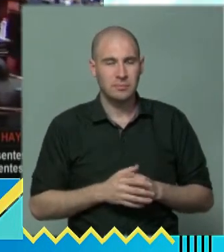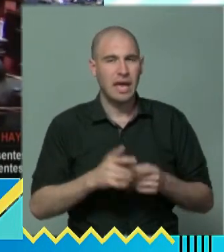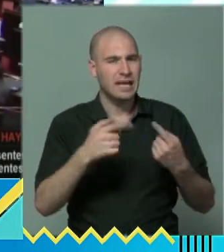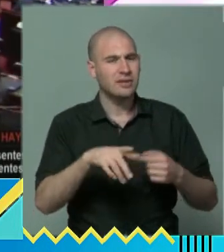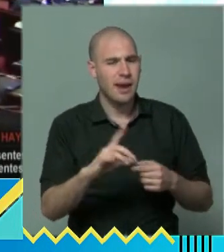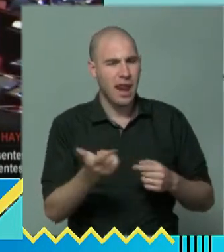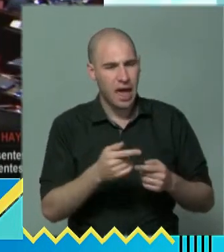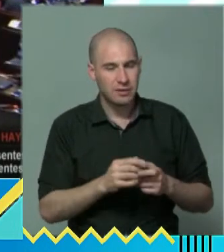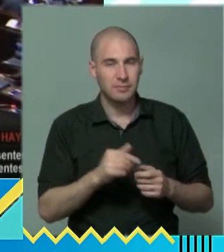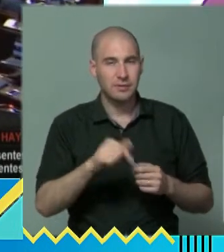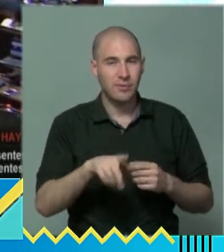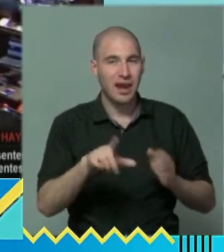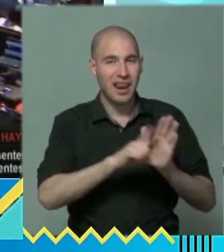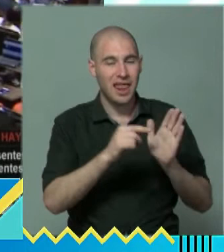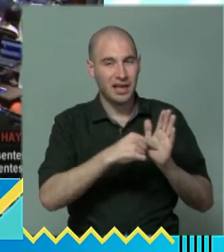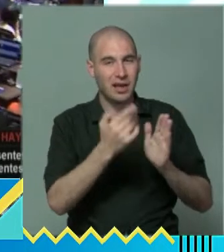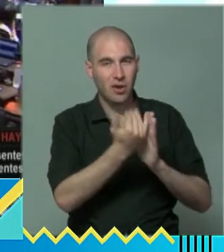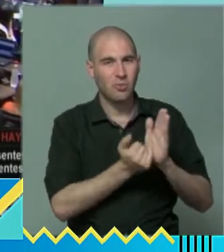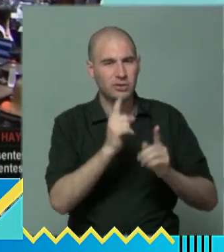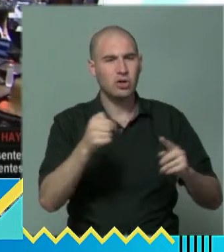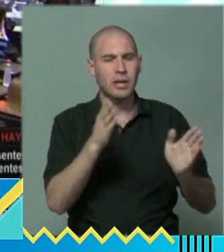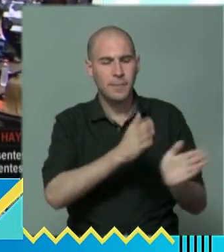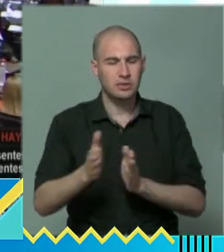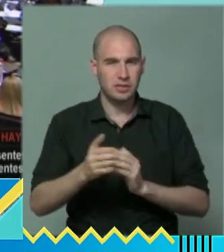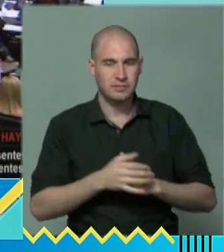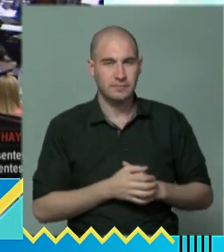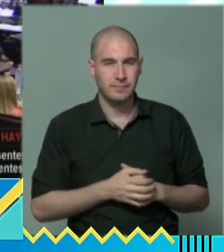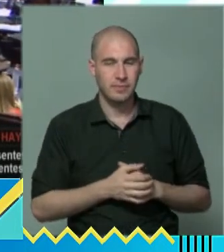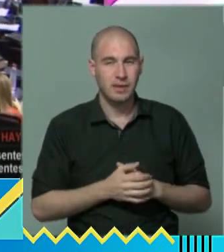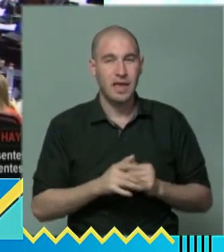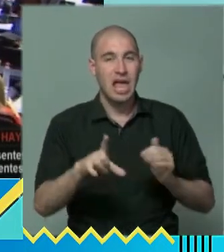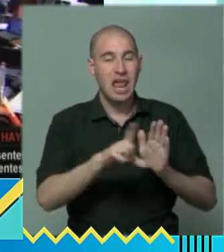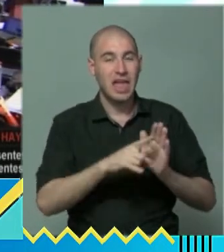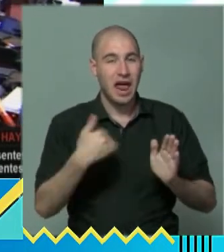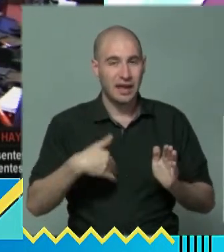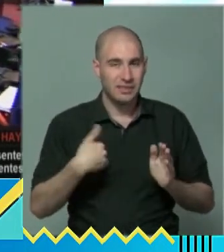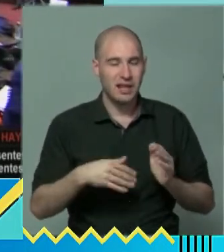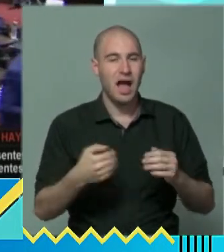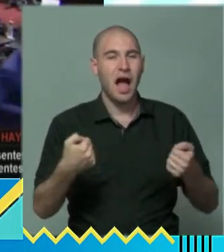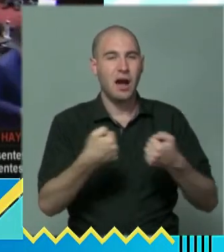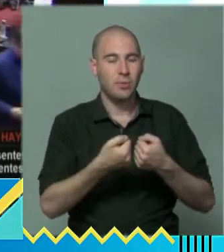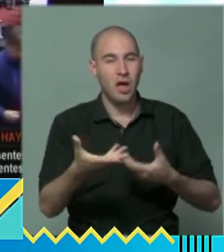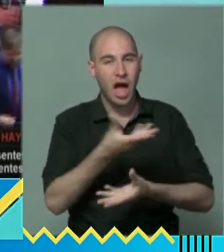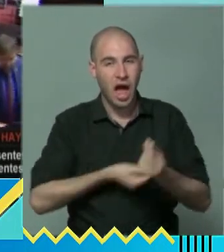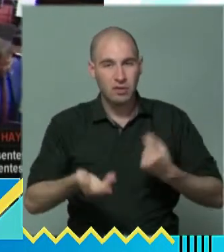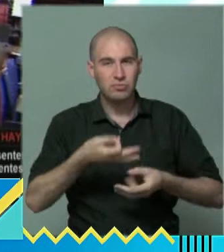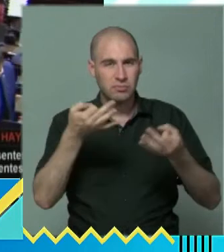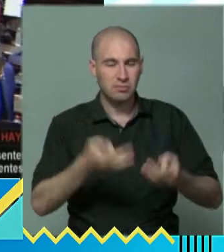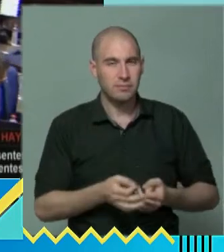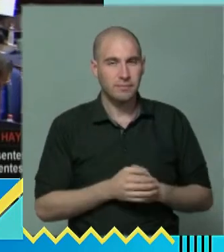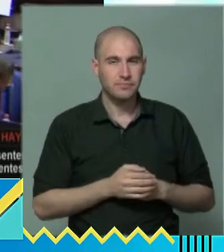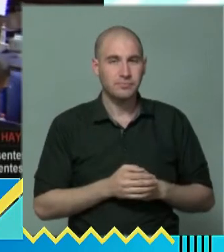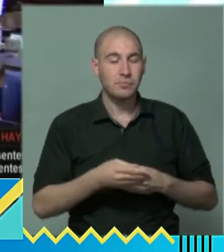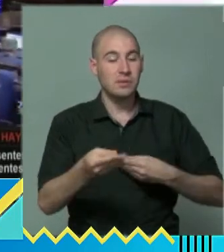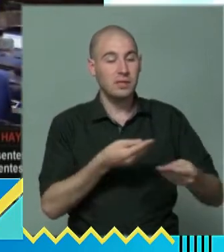común que en la misma ley se regulen aspectos procesales, y la ley argentina contempla los acuerdos de colaboración efectiva, es decir, la posibilidad de